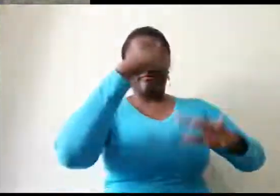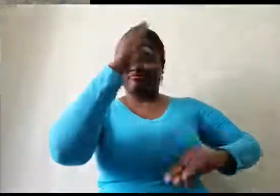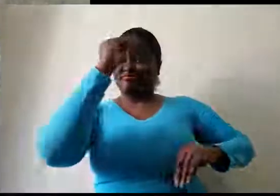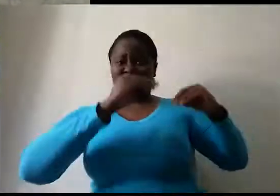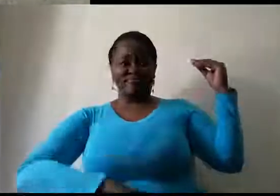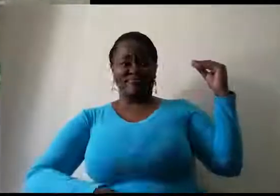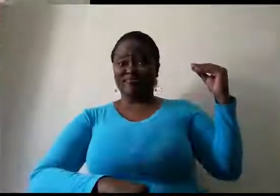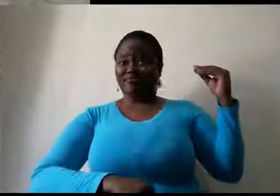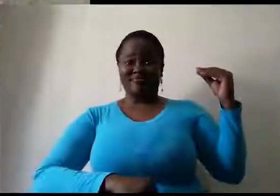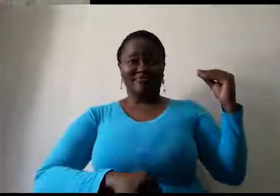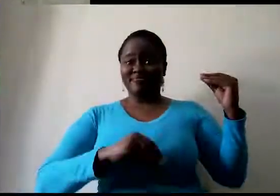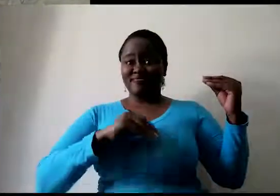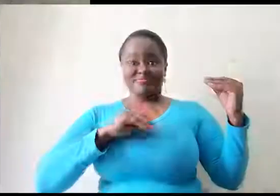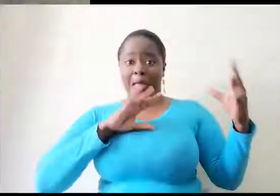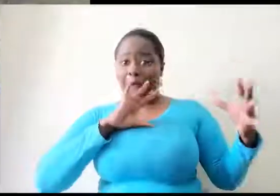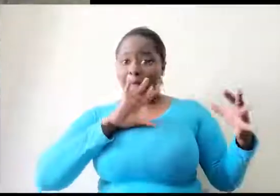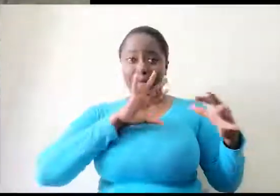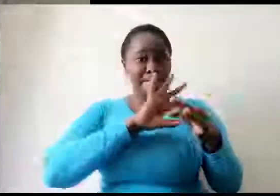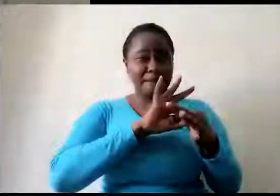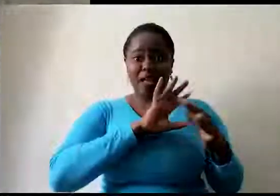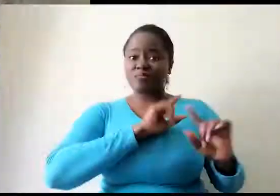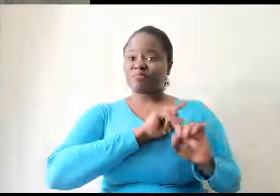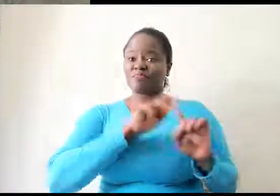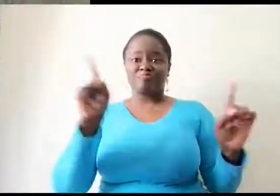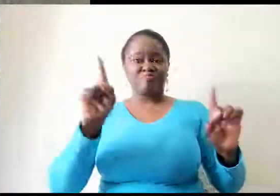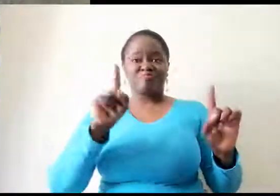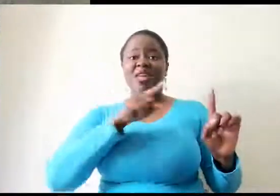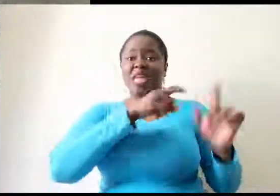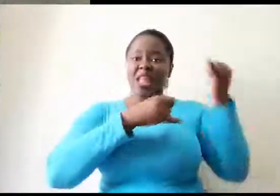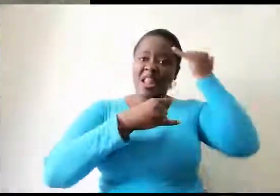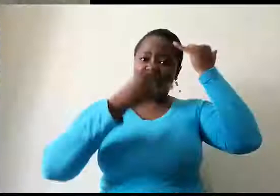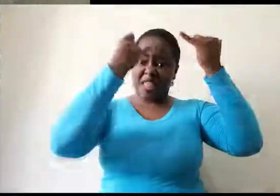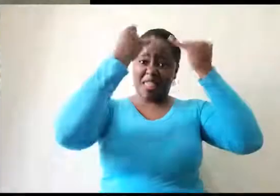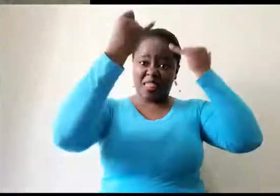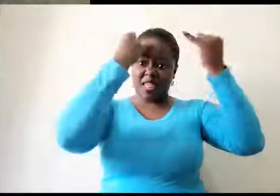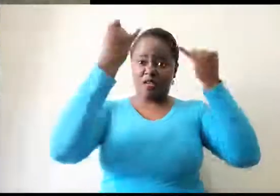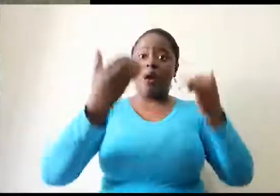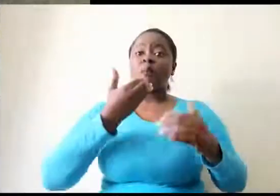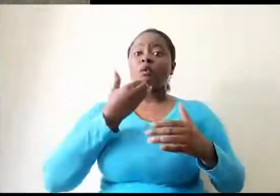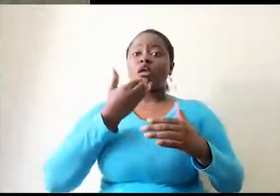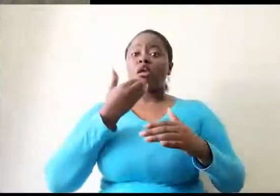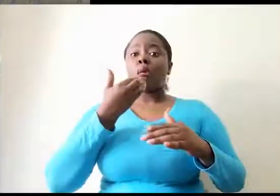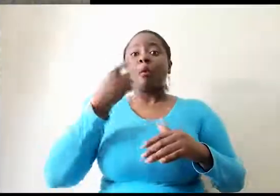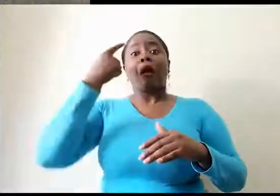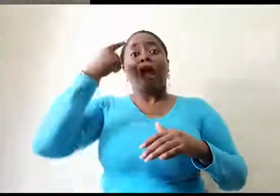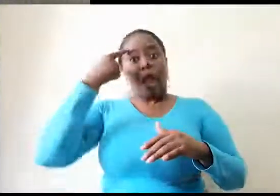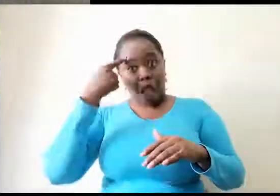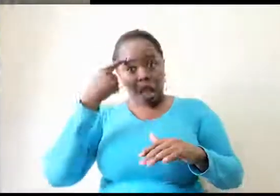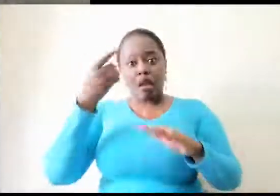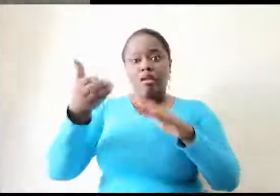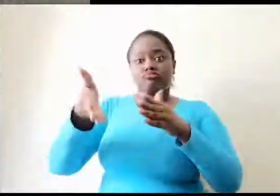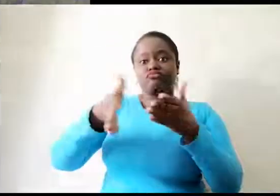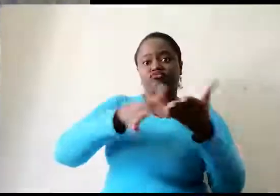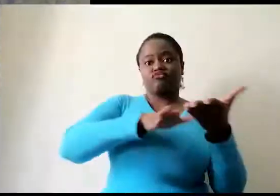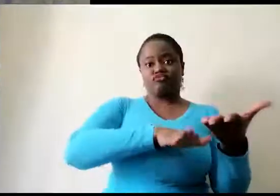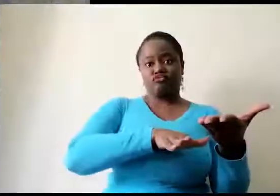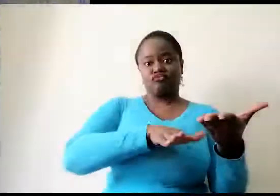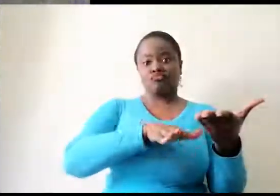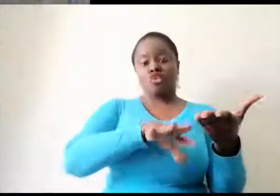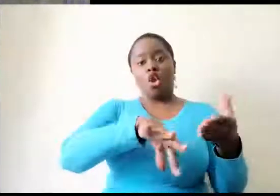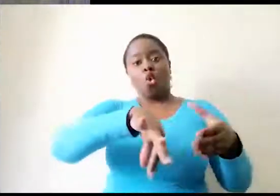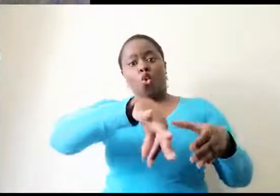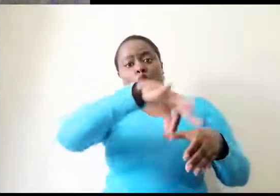Platón en varios aspectos. Número uno, no está de acuerdo en la inmortalidad del alma. Platón